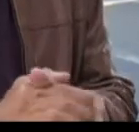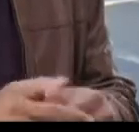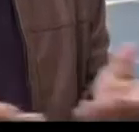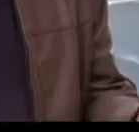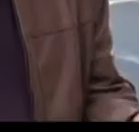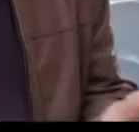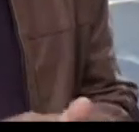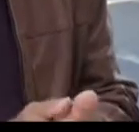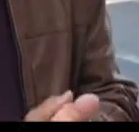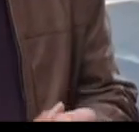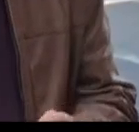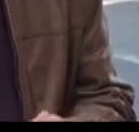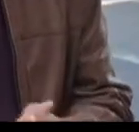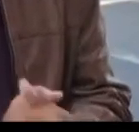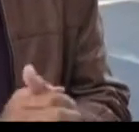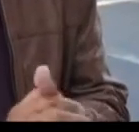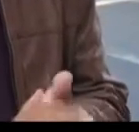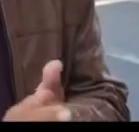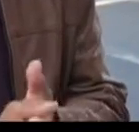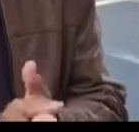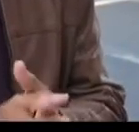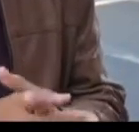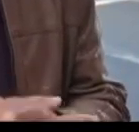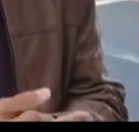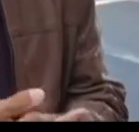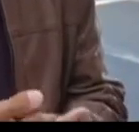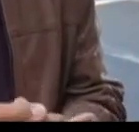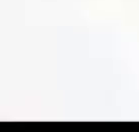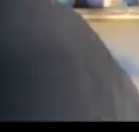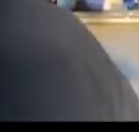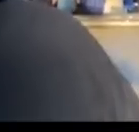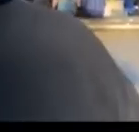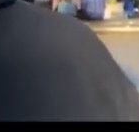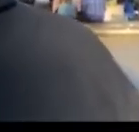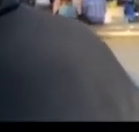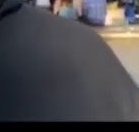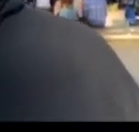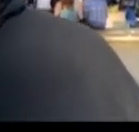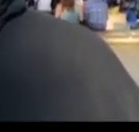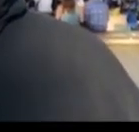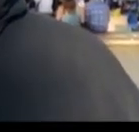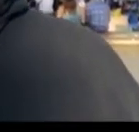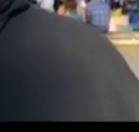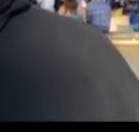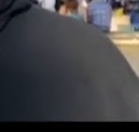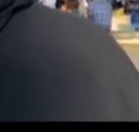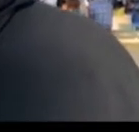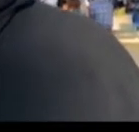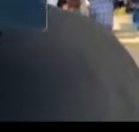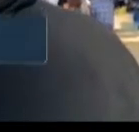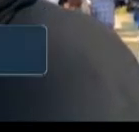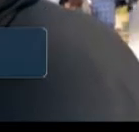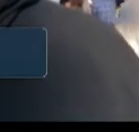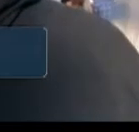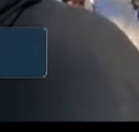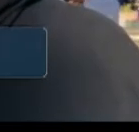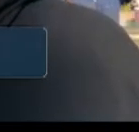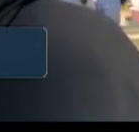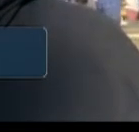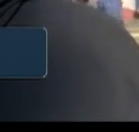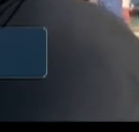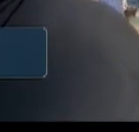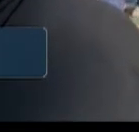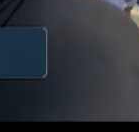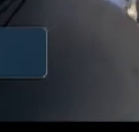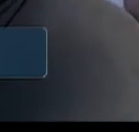una comprensión mayor, más profunda, más importante de los fenómenos. Mi nombre es Alberto Tinoco, soy reportero de